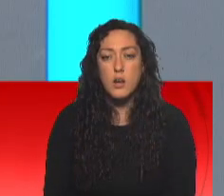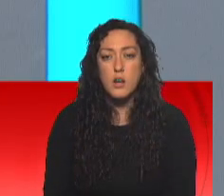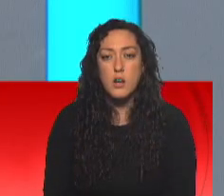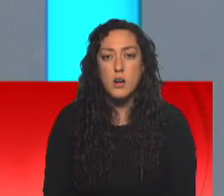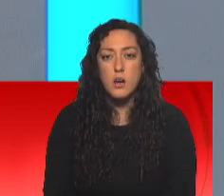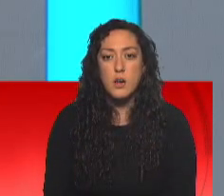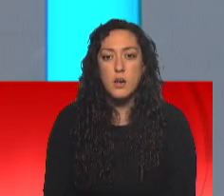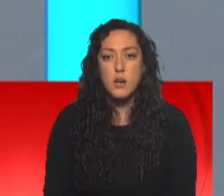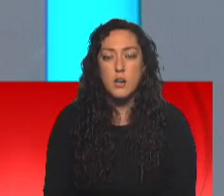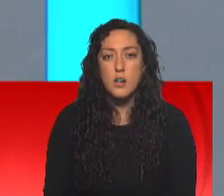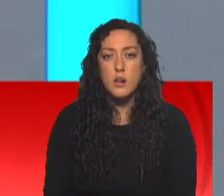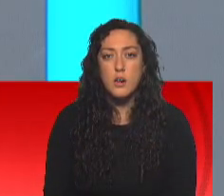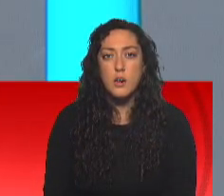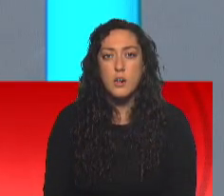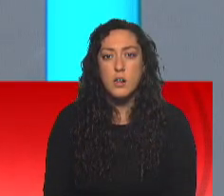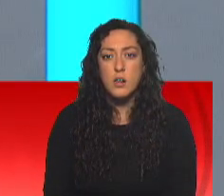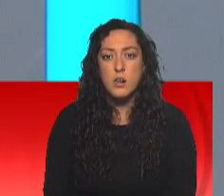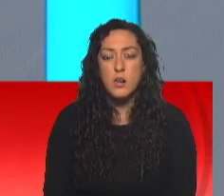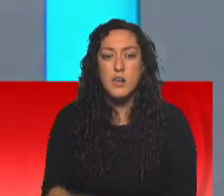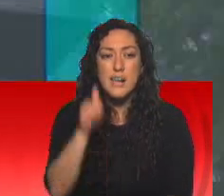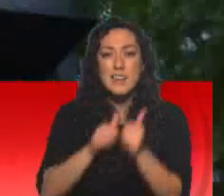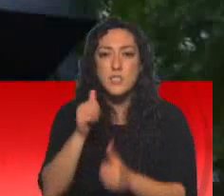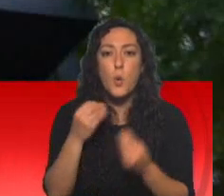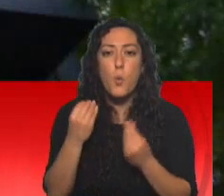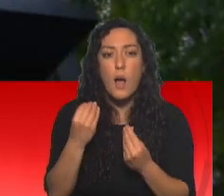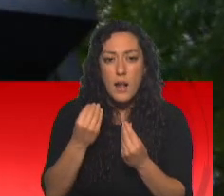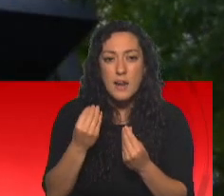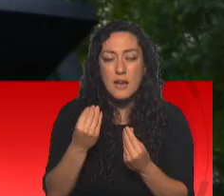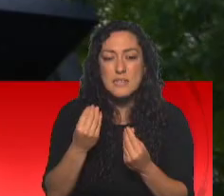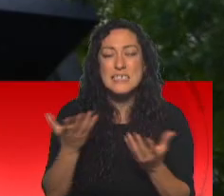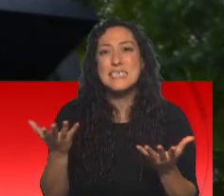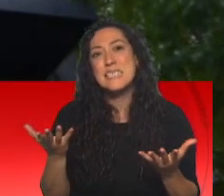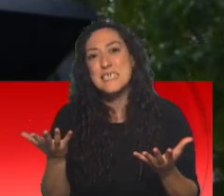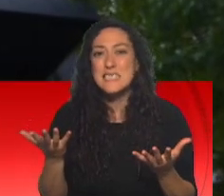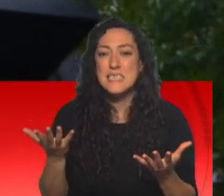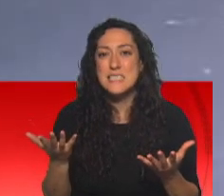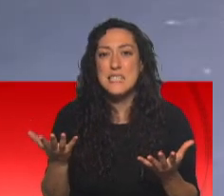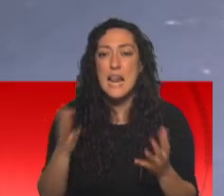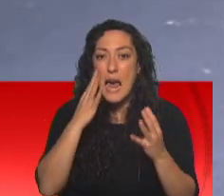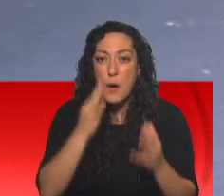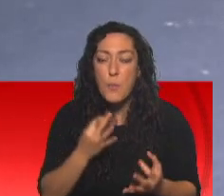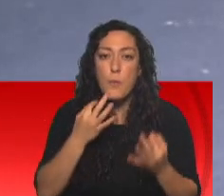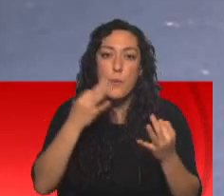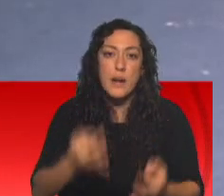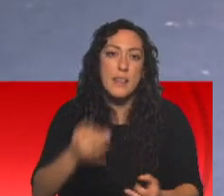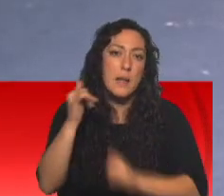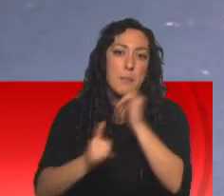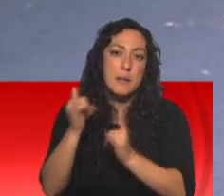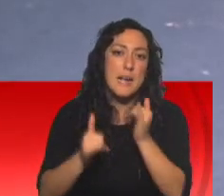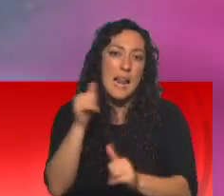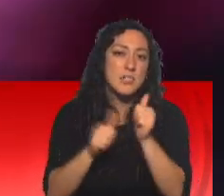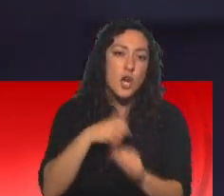14 metros. ¿Y cuáles fueron las lesiones que pudieron detectar? Por un tema de pudor, no les voy a describir las